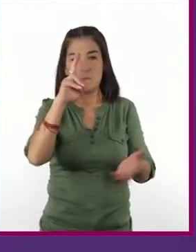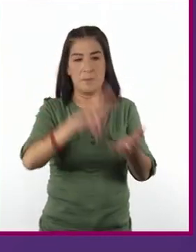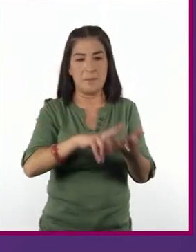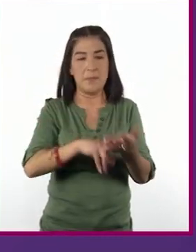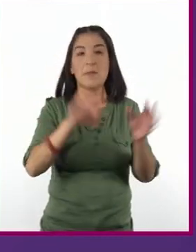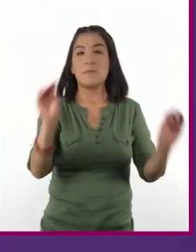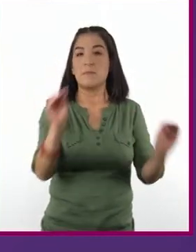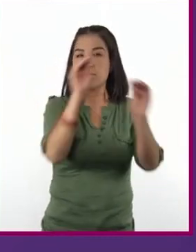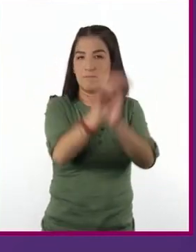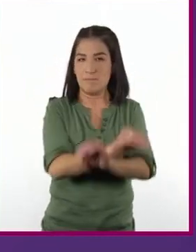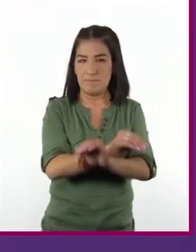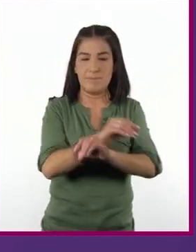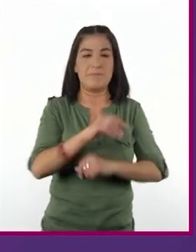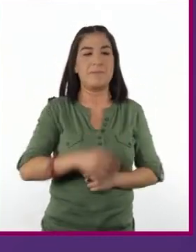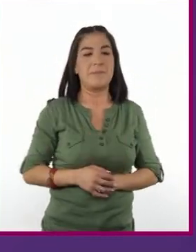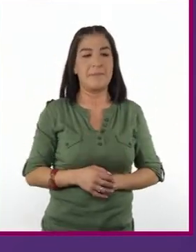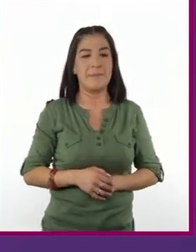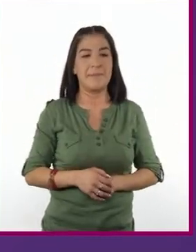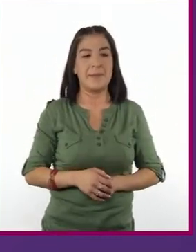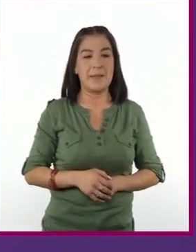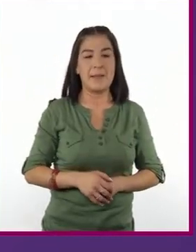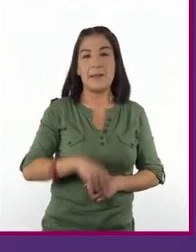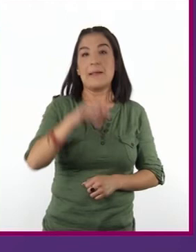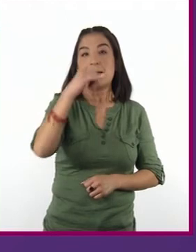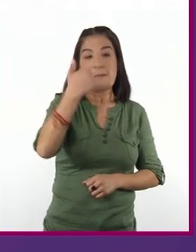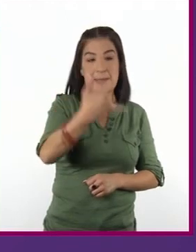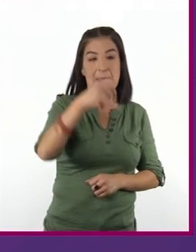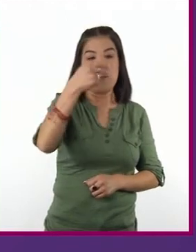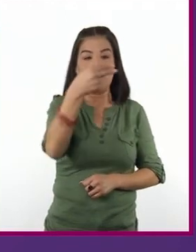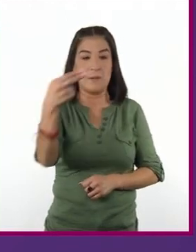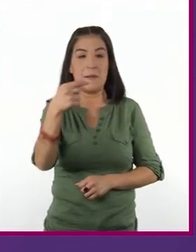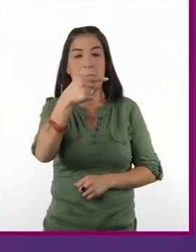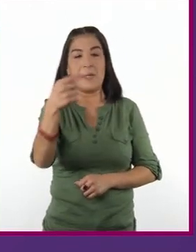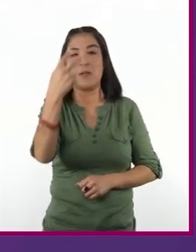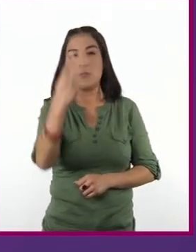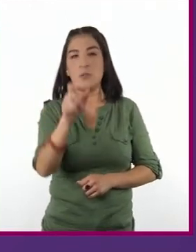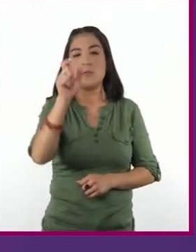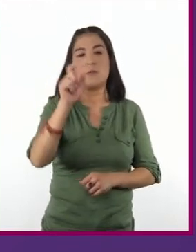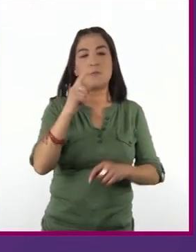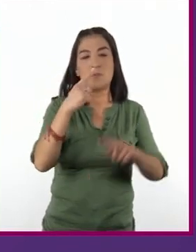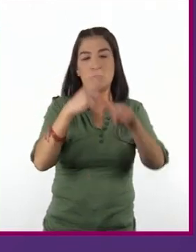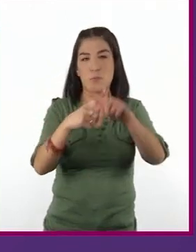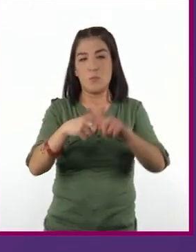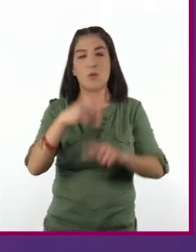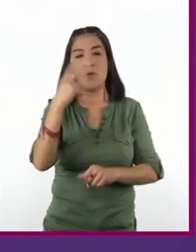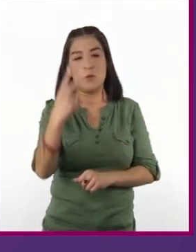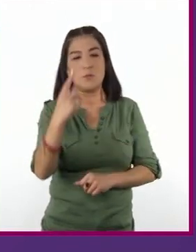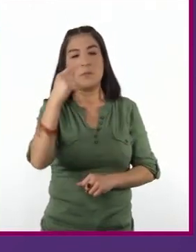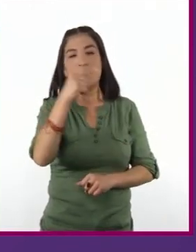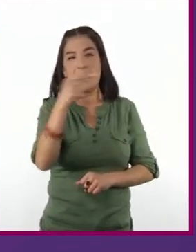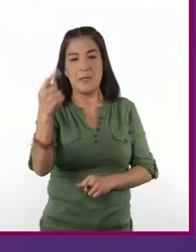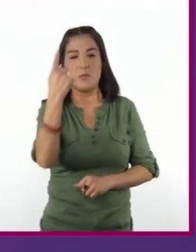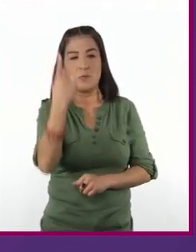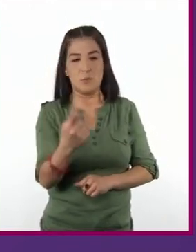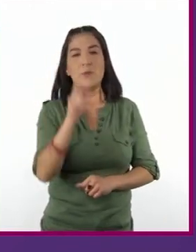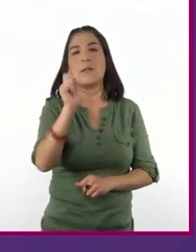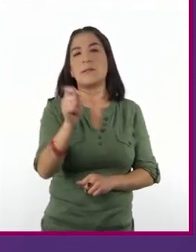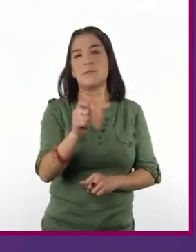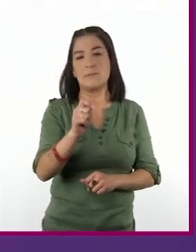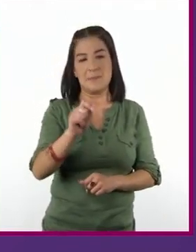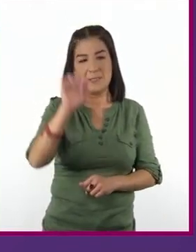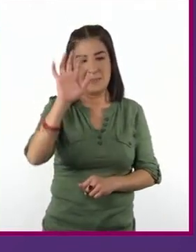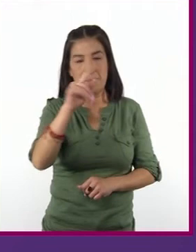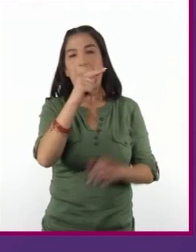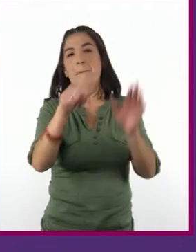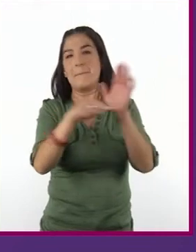x en la ecuación. Y igual a menos 2 por 2 menos 1 es igual a menos 5. Y